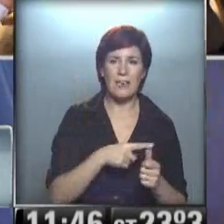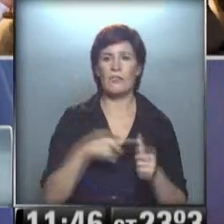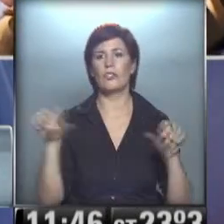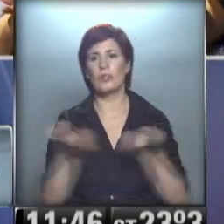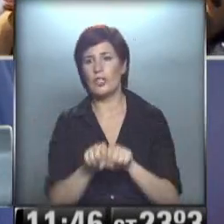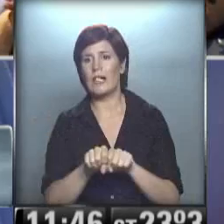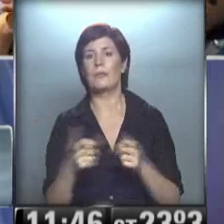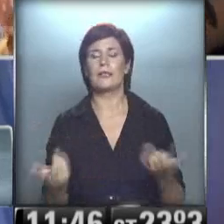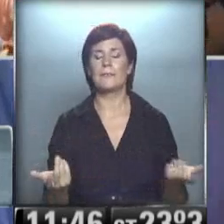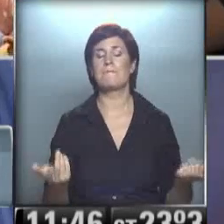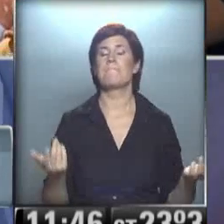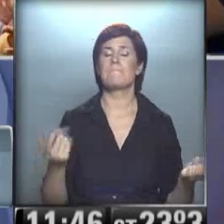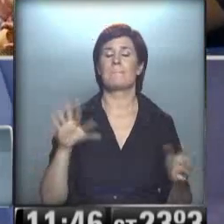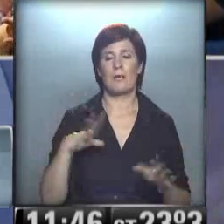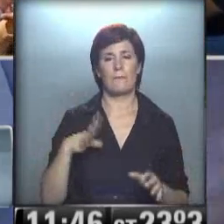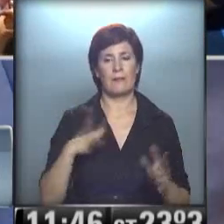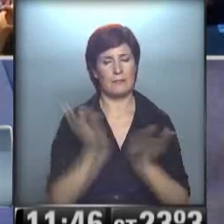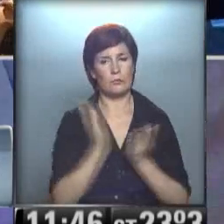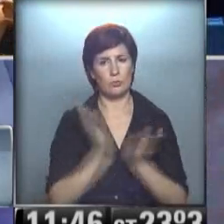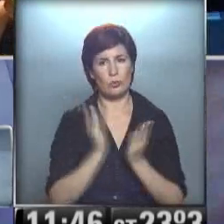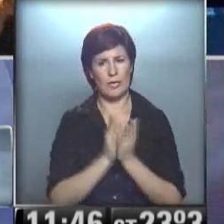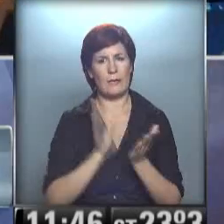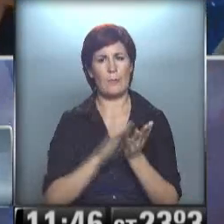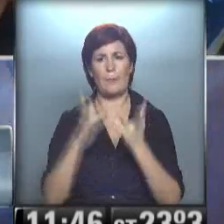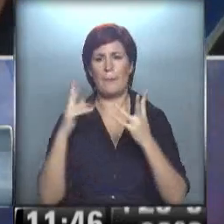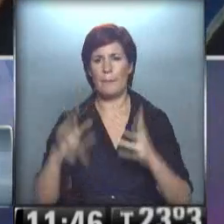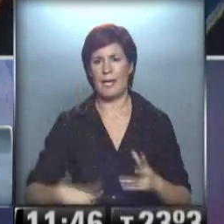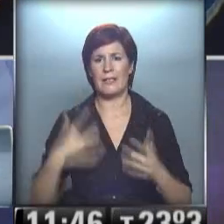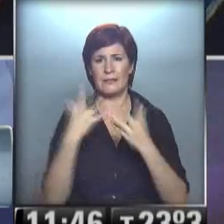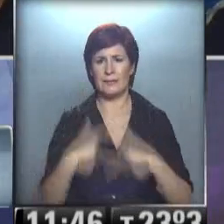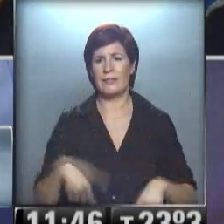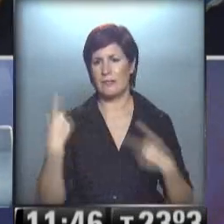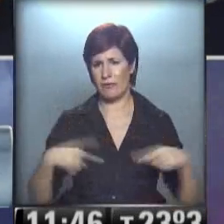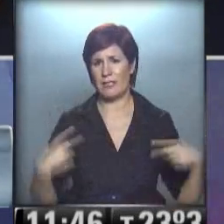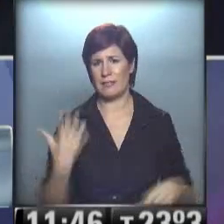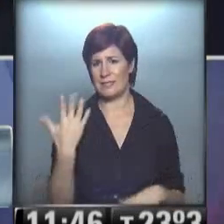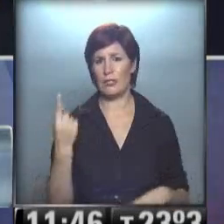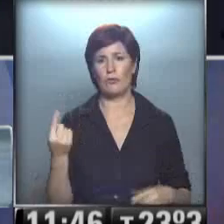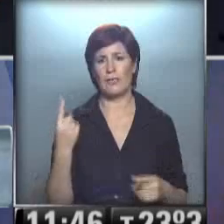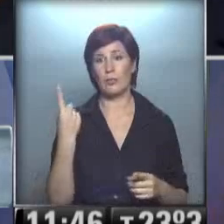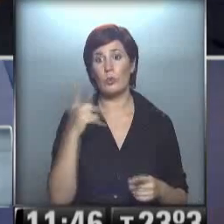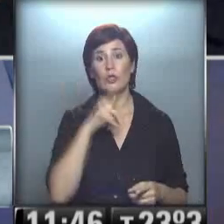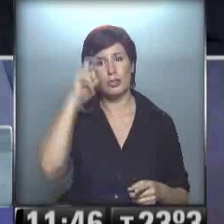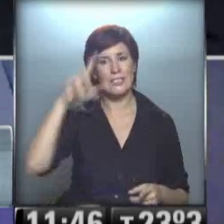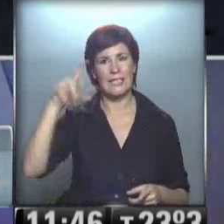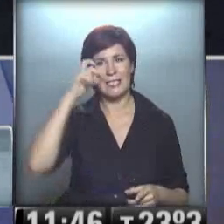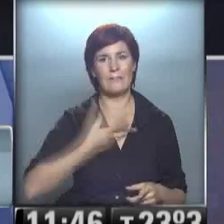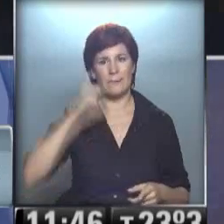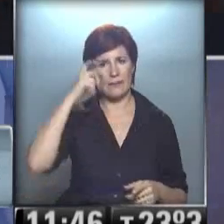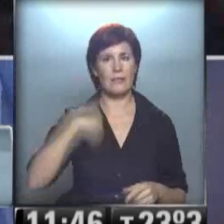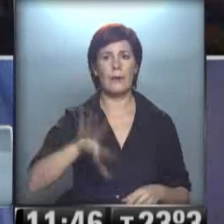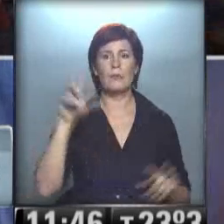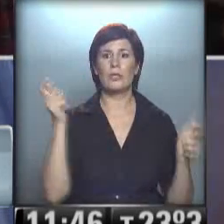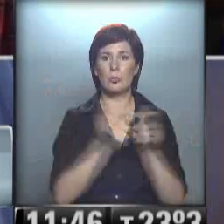hacer? Vamos a estudiar, nos quedan 5 planes de adecuación para estudiar, entre ellos el de Telefe, y es lo que vamos a tratar seguramente en las próximas reuniones de